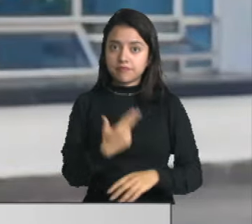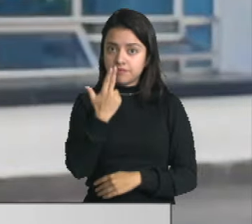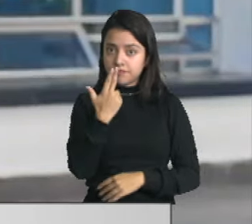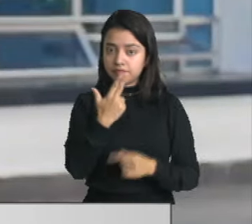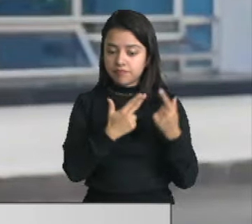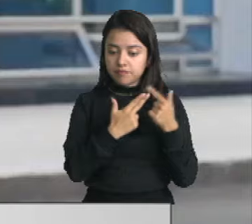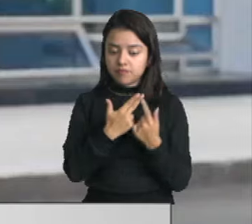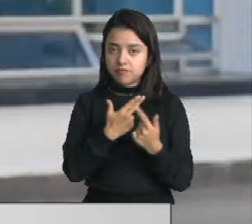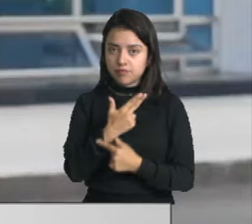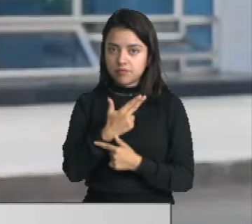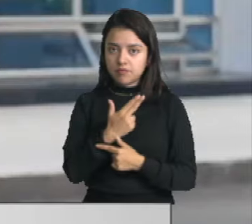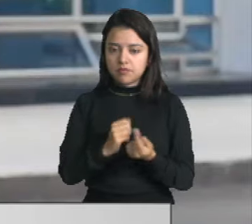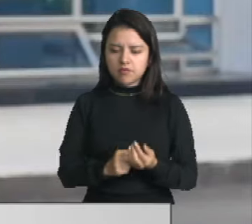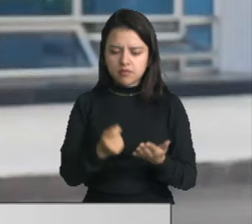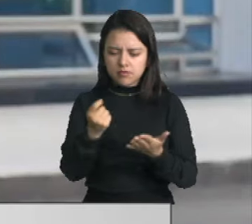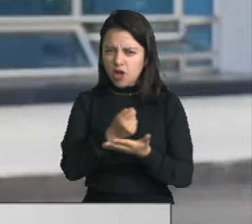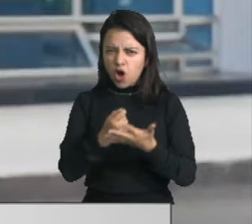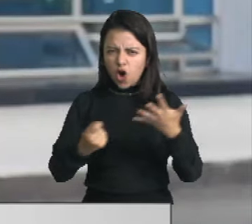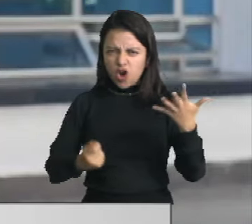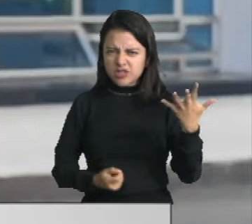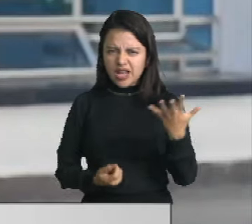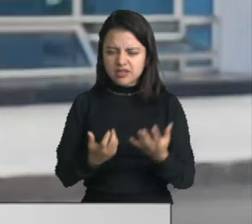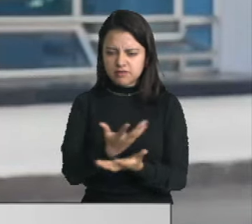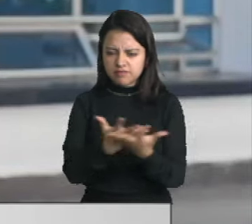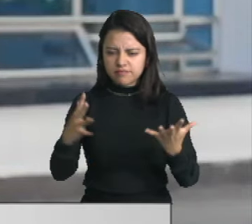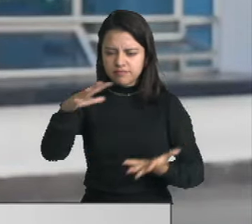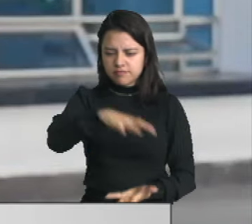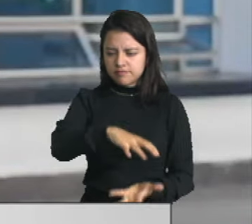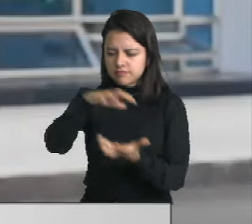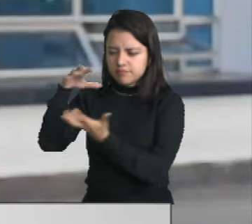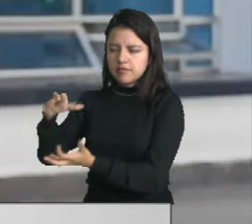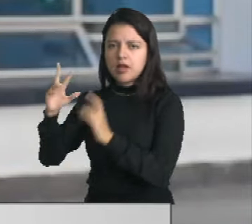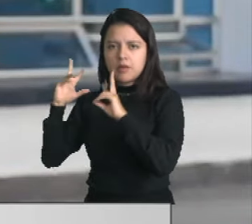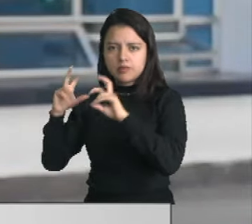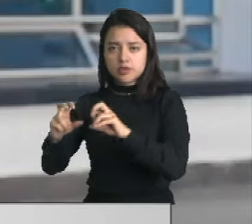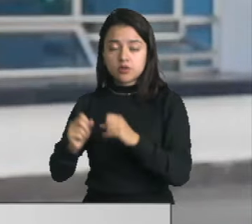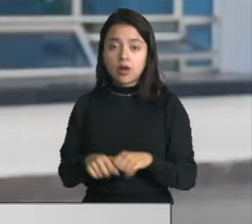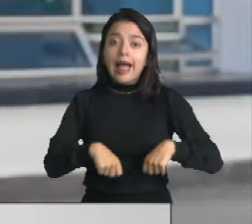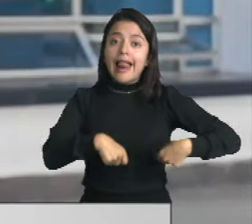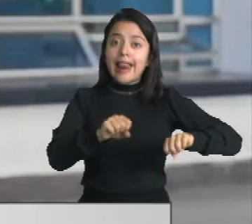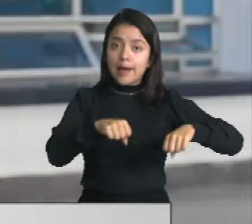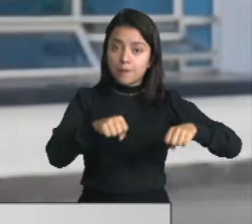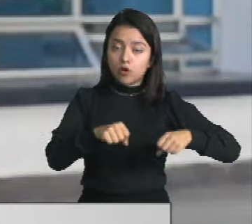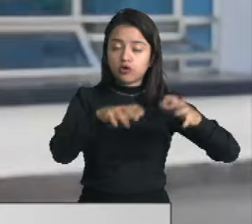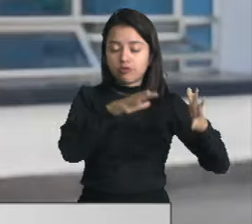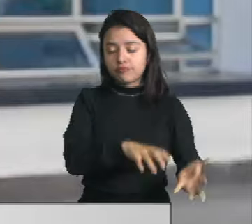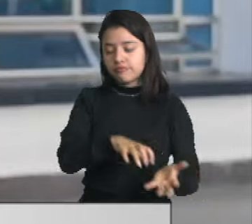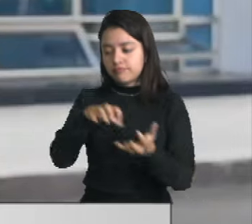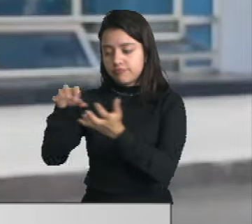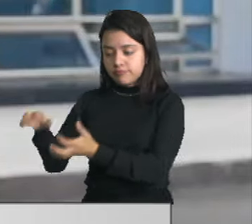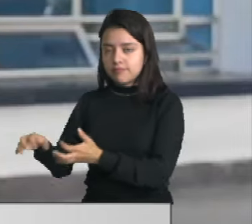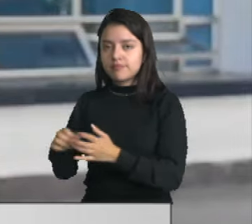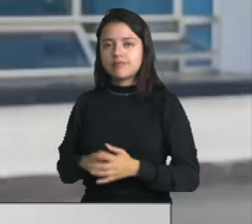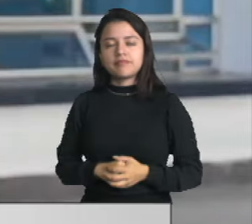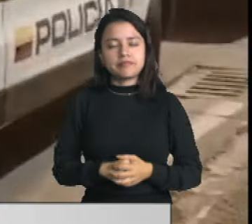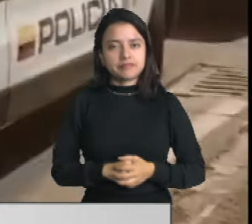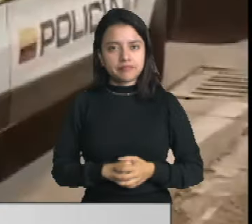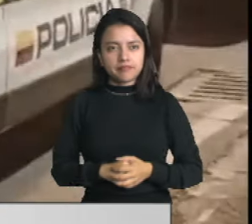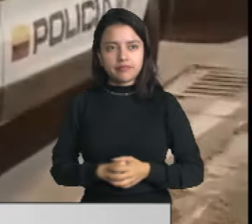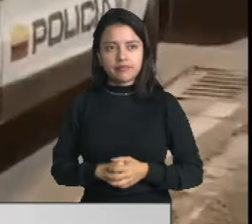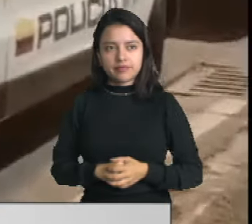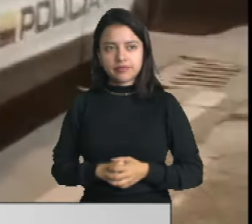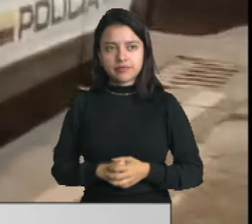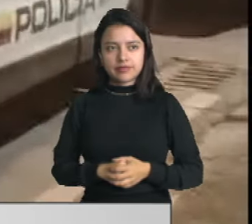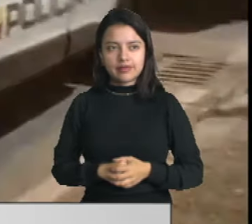cartuchos, 20.000 gramos de sustancia estupefacientes, una moto regrabada y elementos para la dosificación.